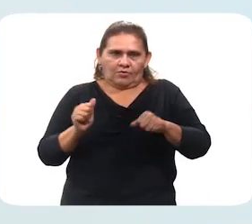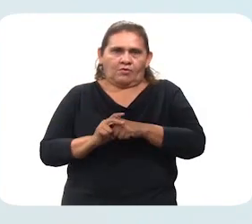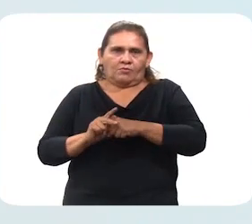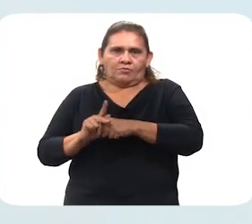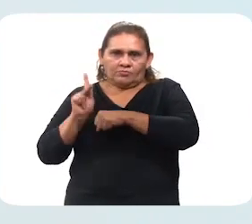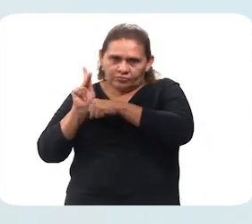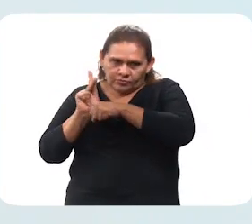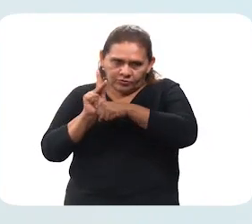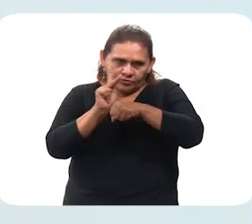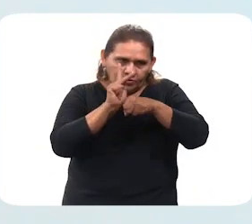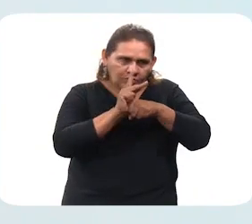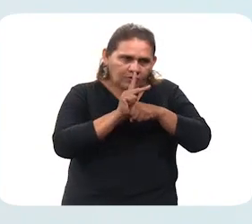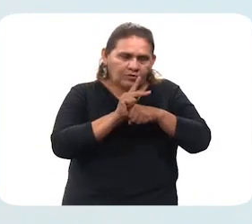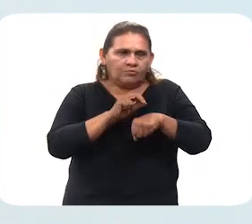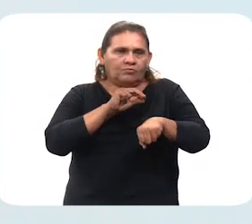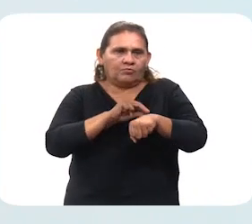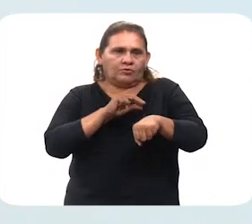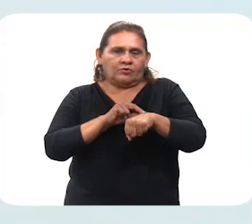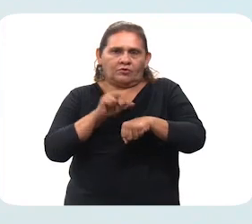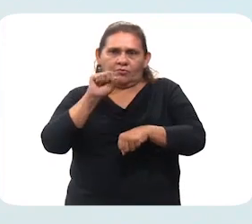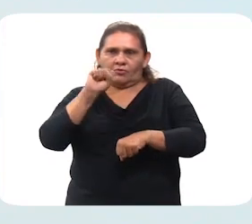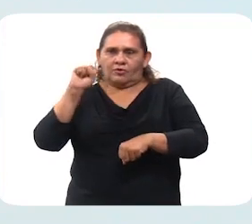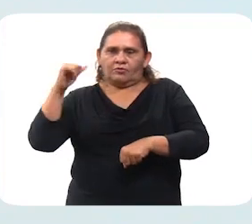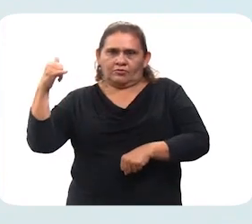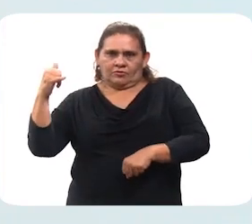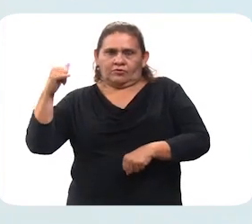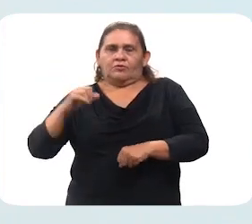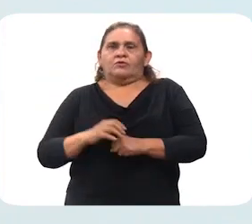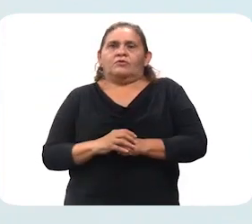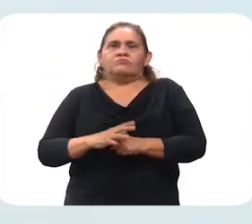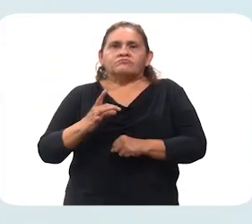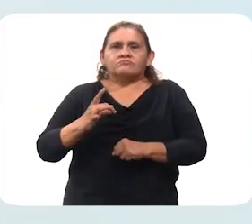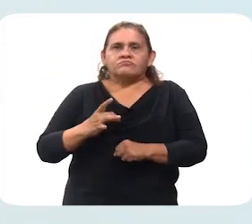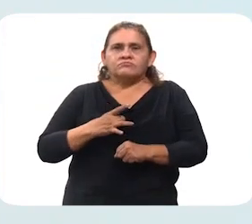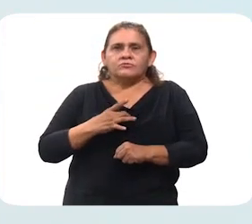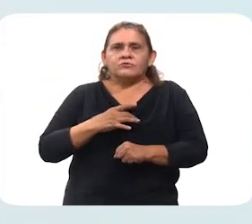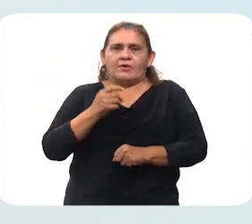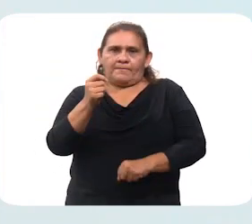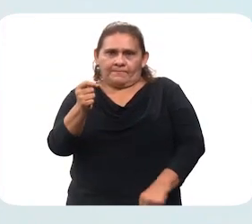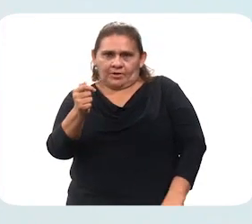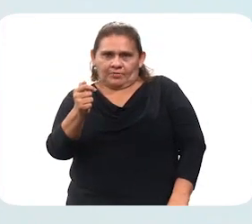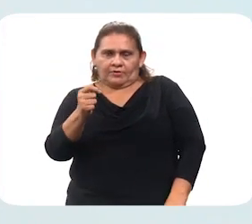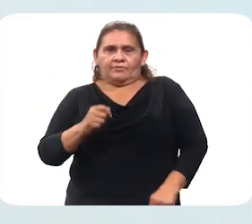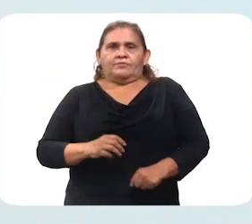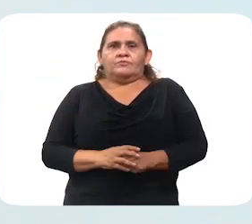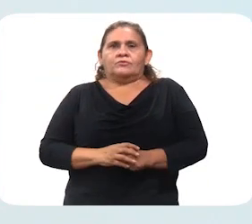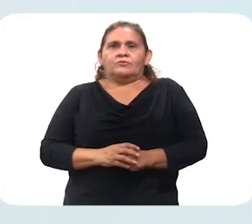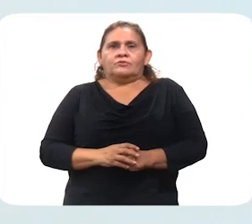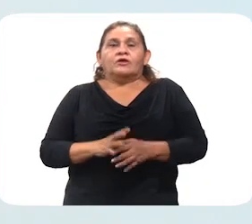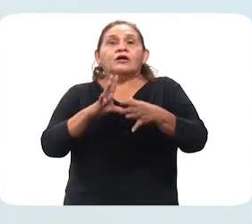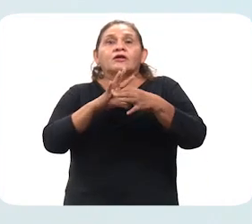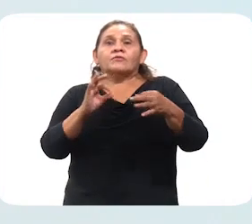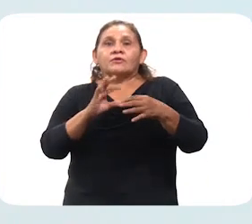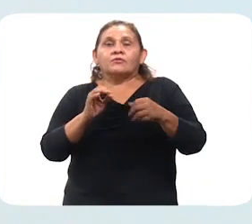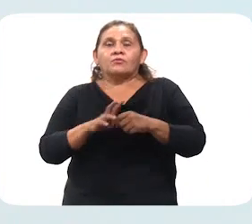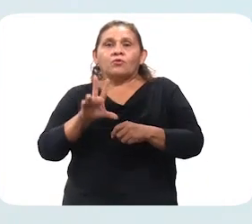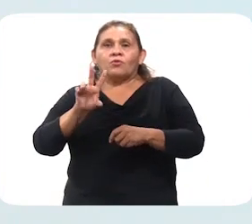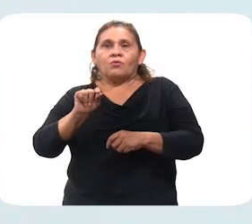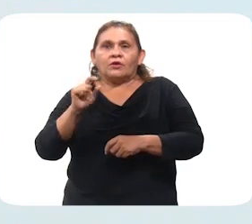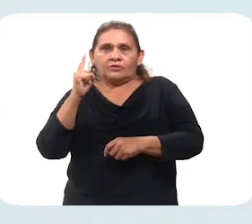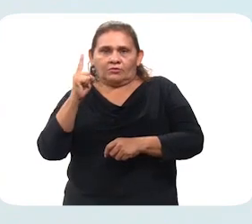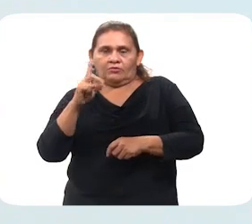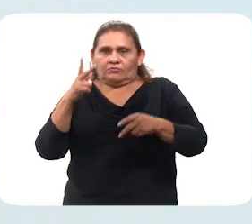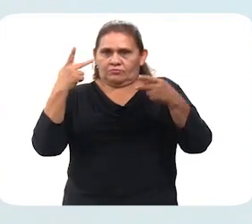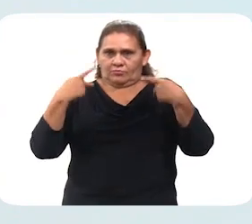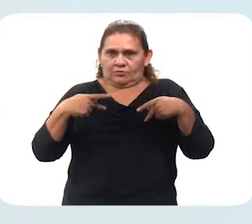por personal médico de la Secretaría de Salud de Yucatán. Presentan síntomas leves. Como ya se mencionó, 41 de